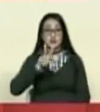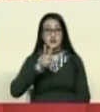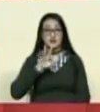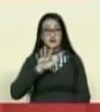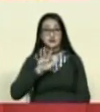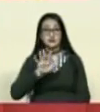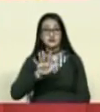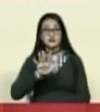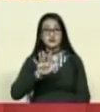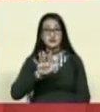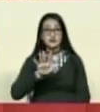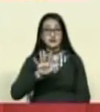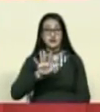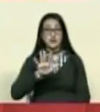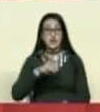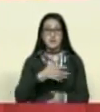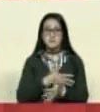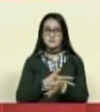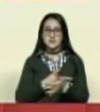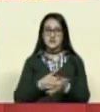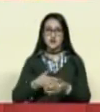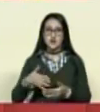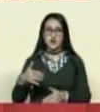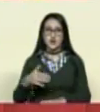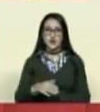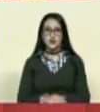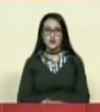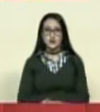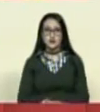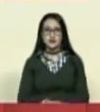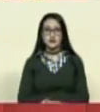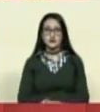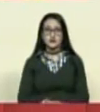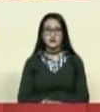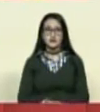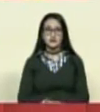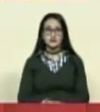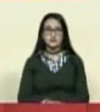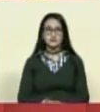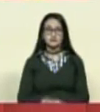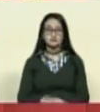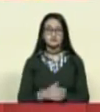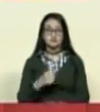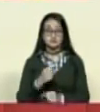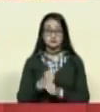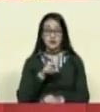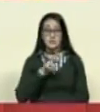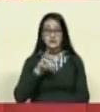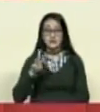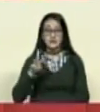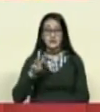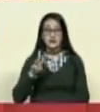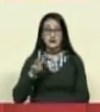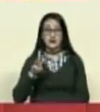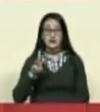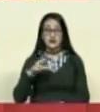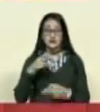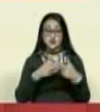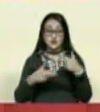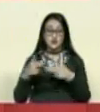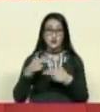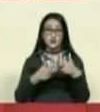143.325 millones de bolívares para 23 obras de